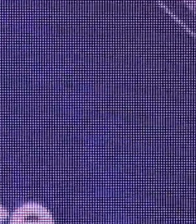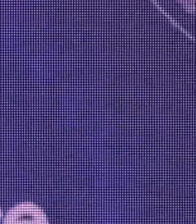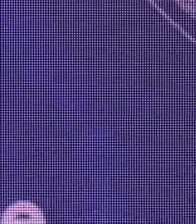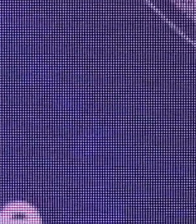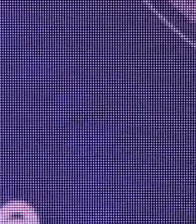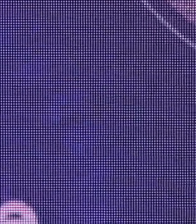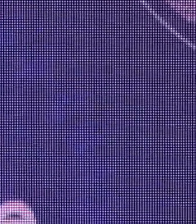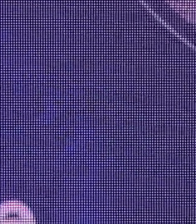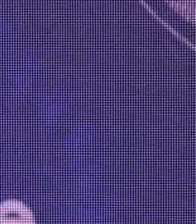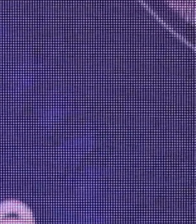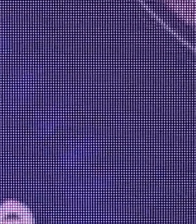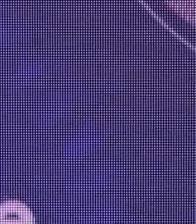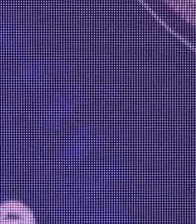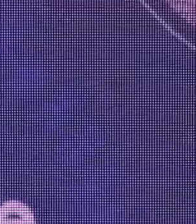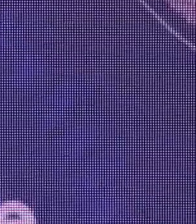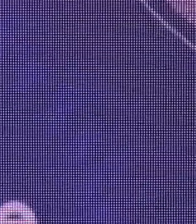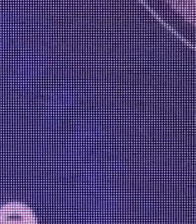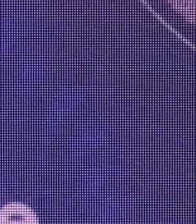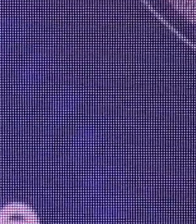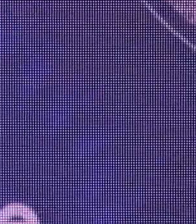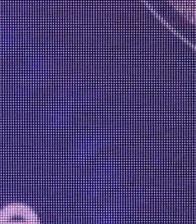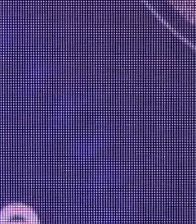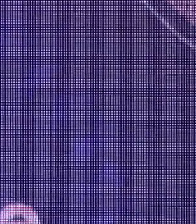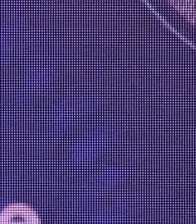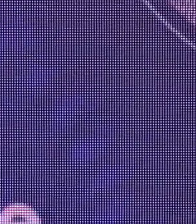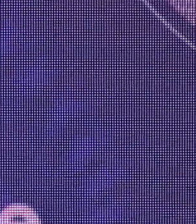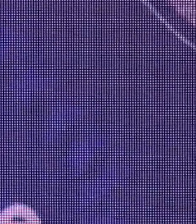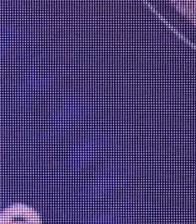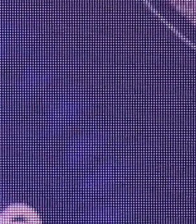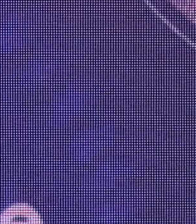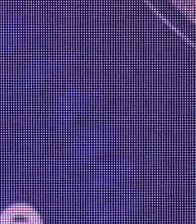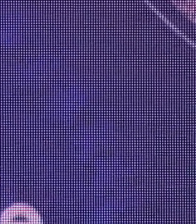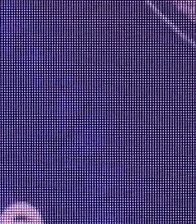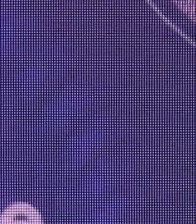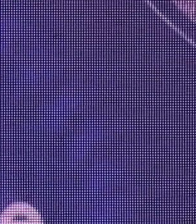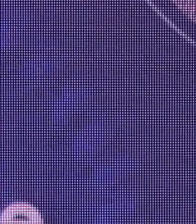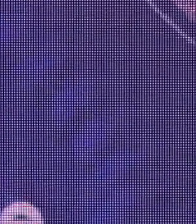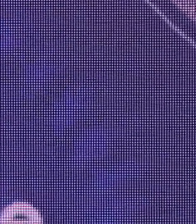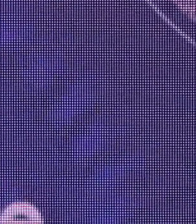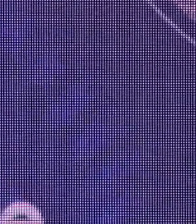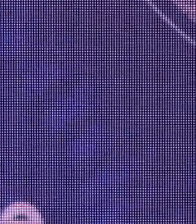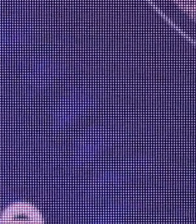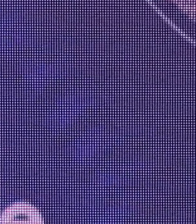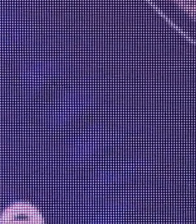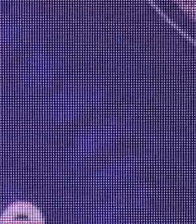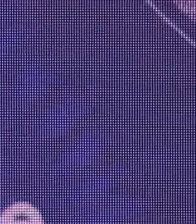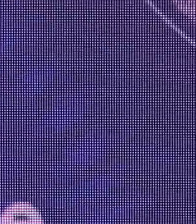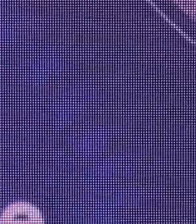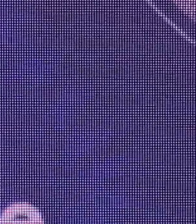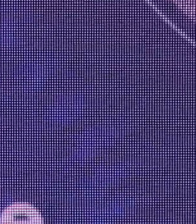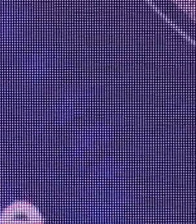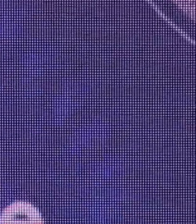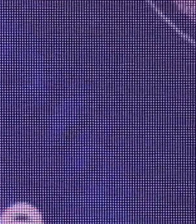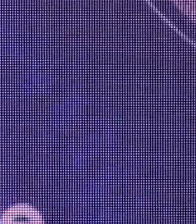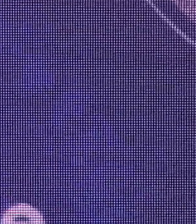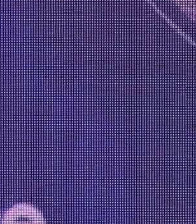responsable que están dentro de la página de Google que todos pueden leer, que es lo que todo desarrollo de IA que sea hecho